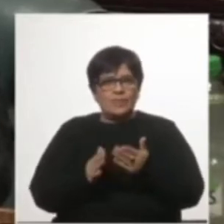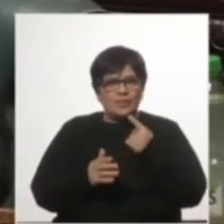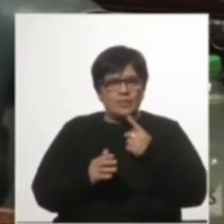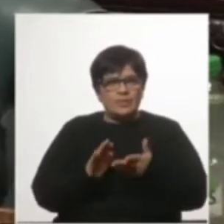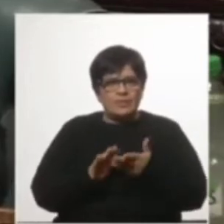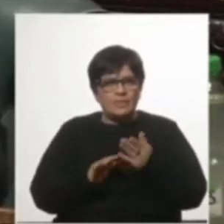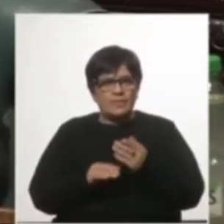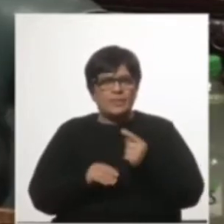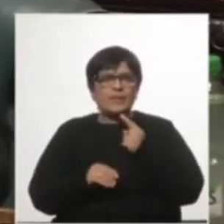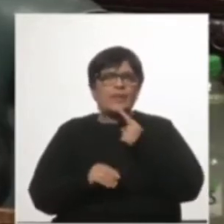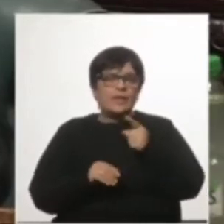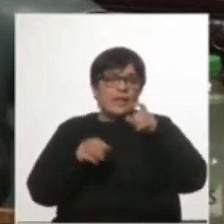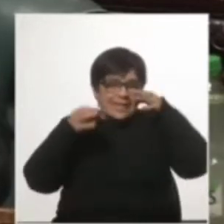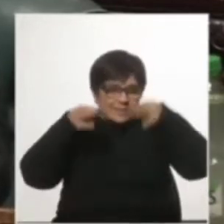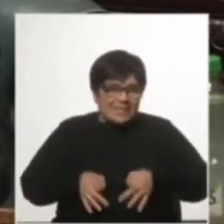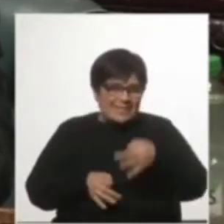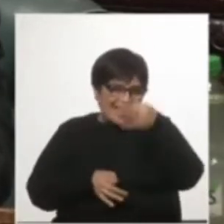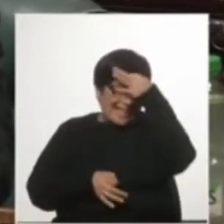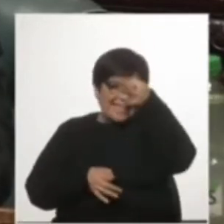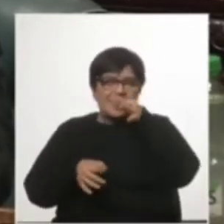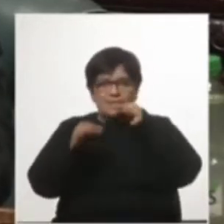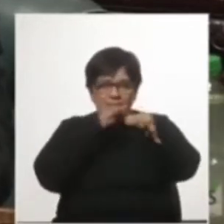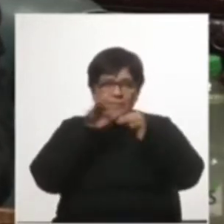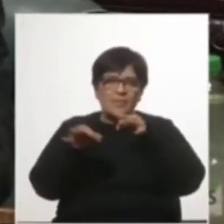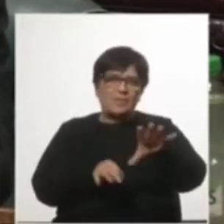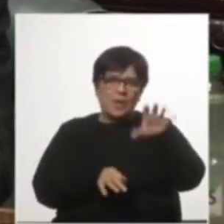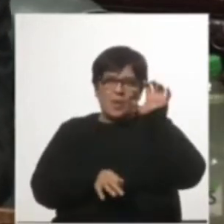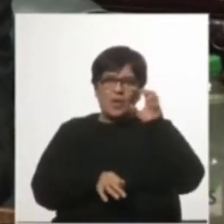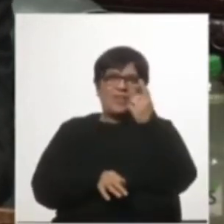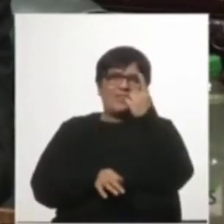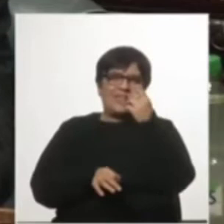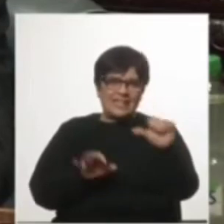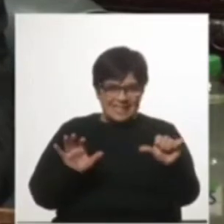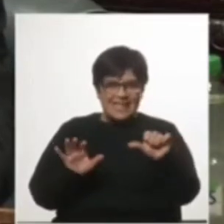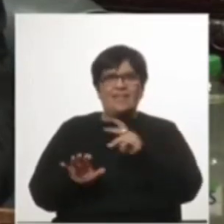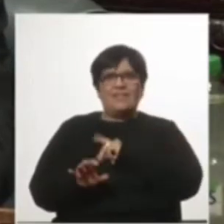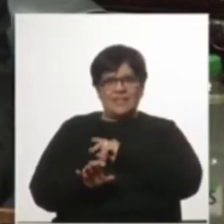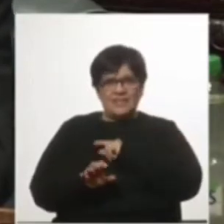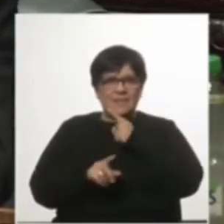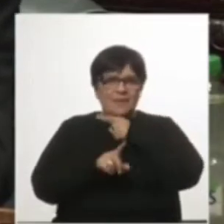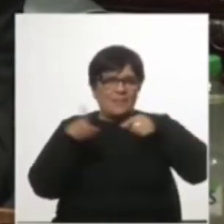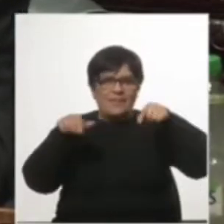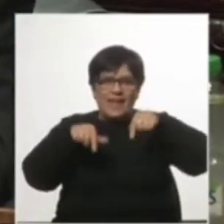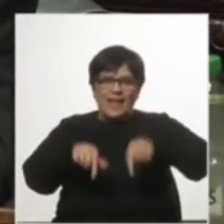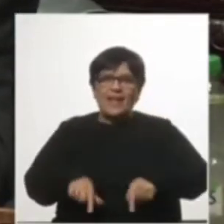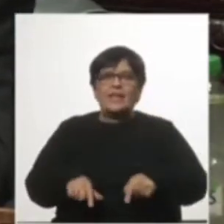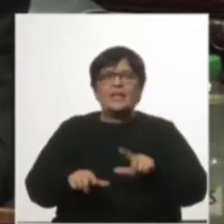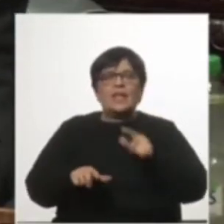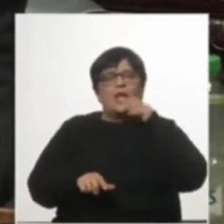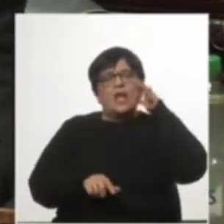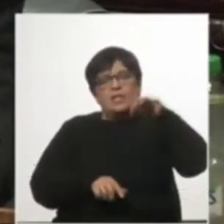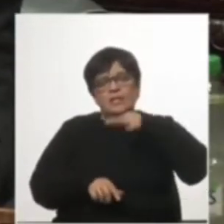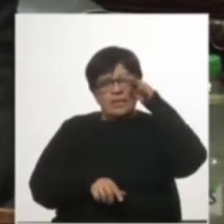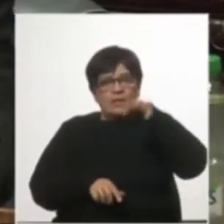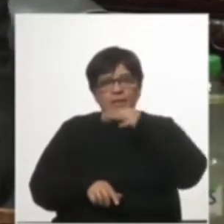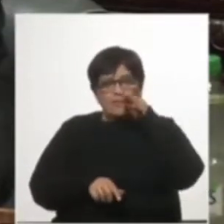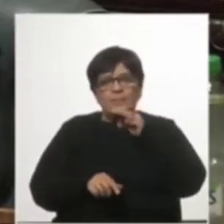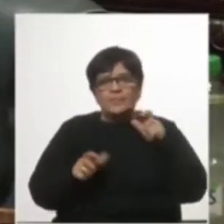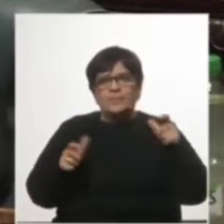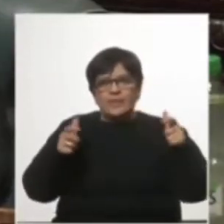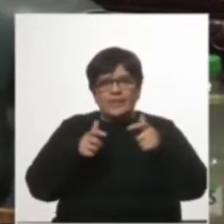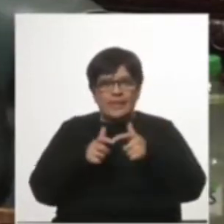particular. Recuerdo aquel 16 de diciembre en donde al mediodía hubo una conferencia de prensa del GACH y